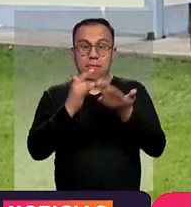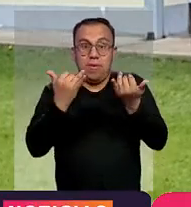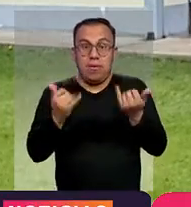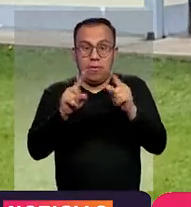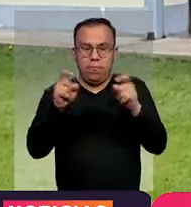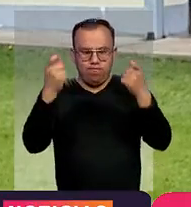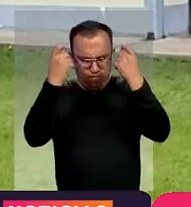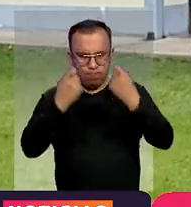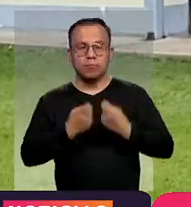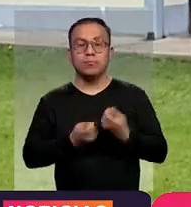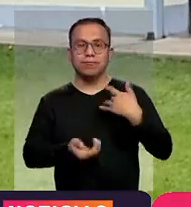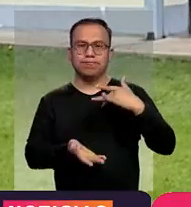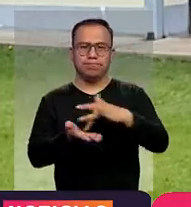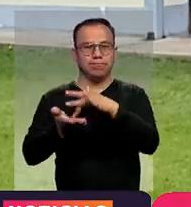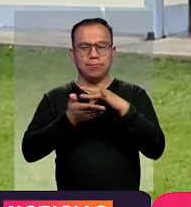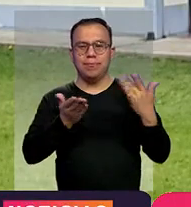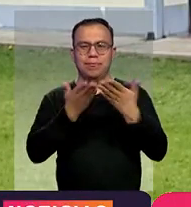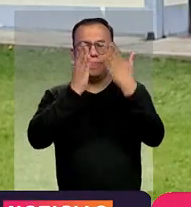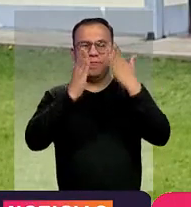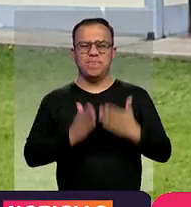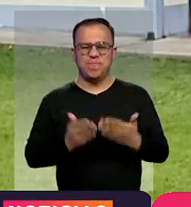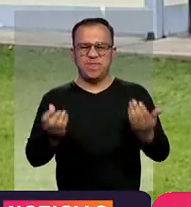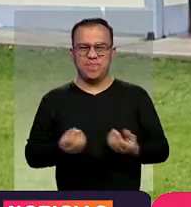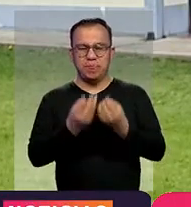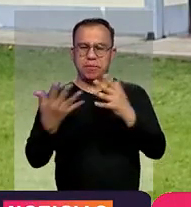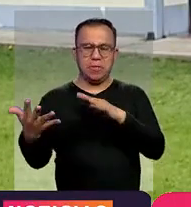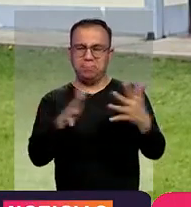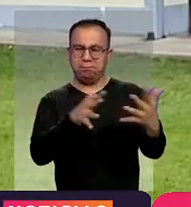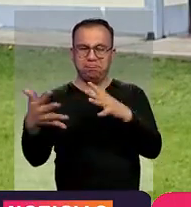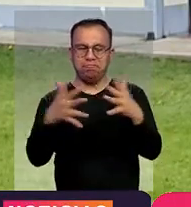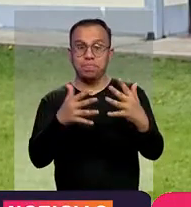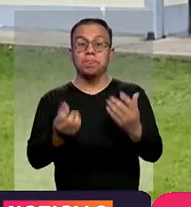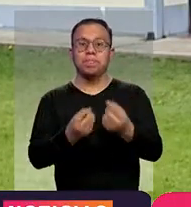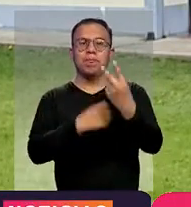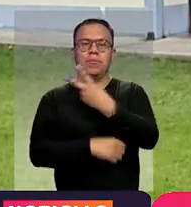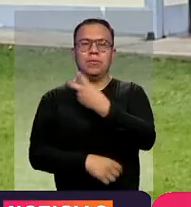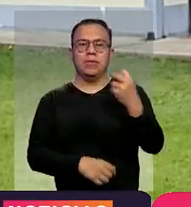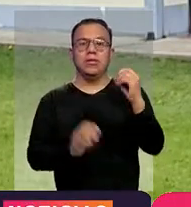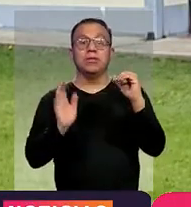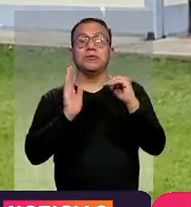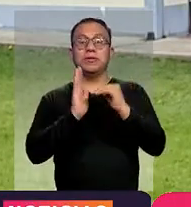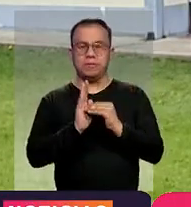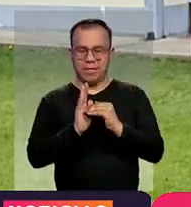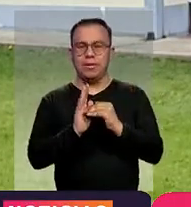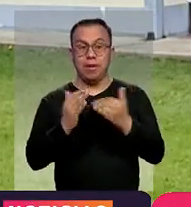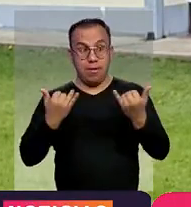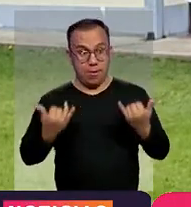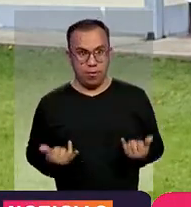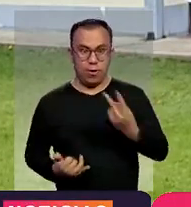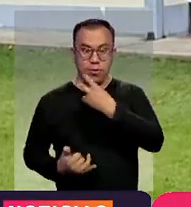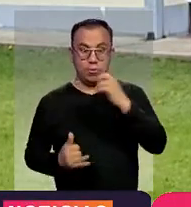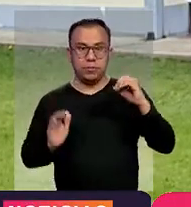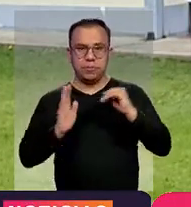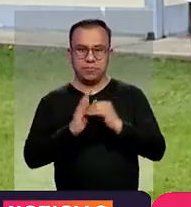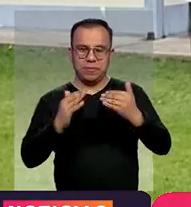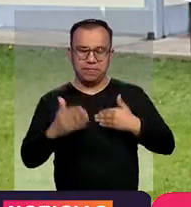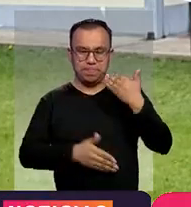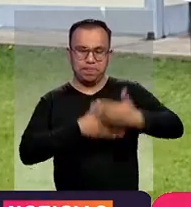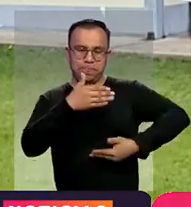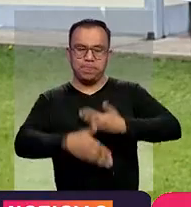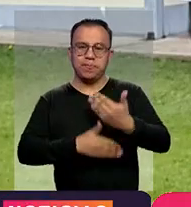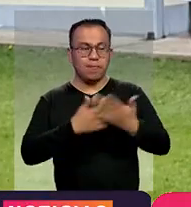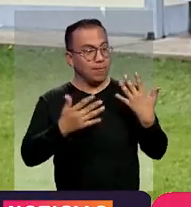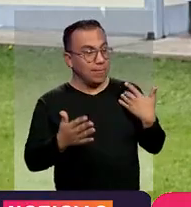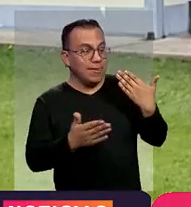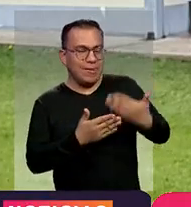en total la participación de estudiantes sea aproximadamente de 200.000, porque estas elecciones irán